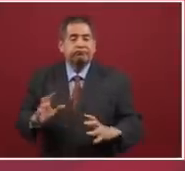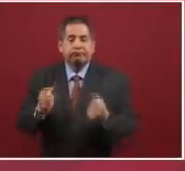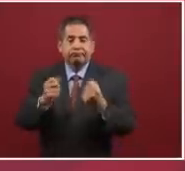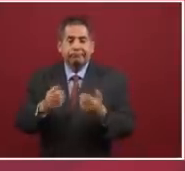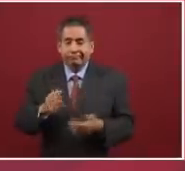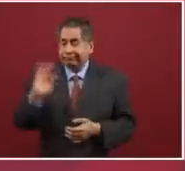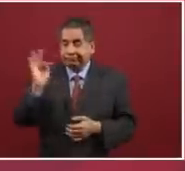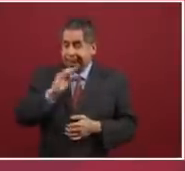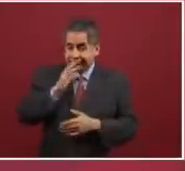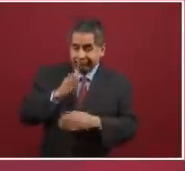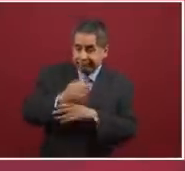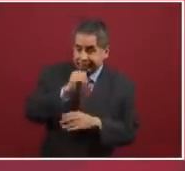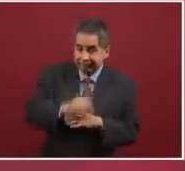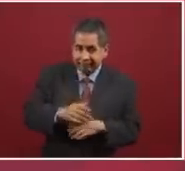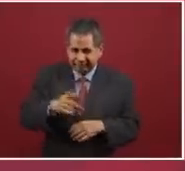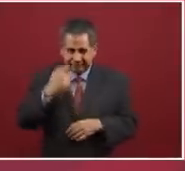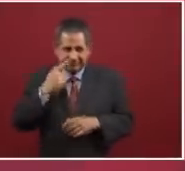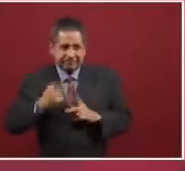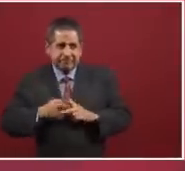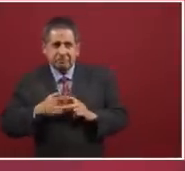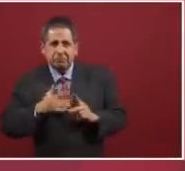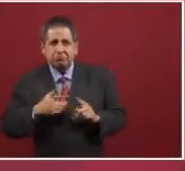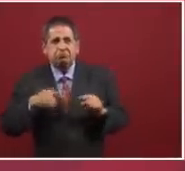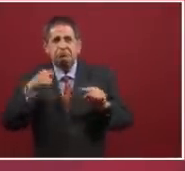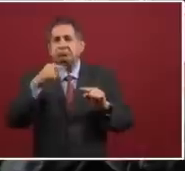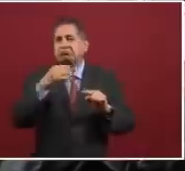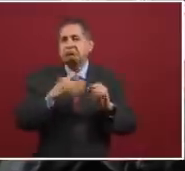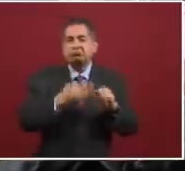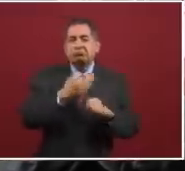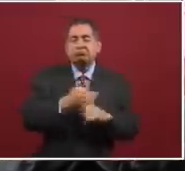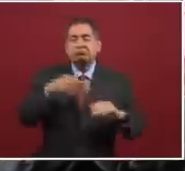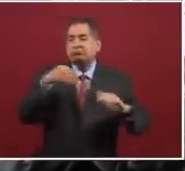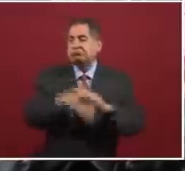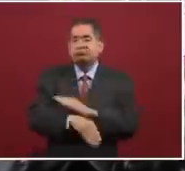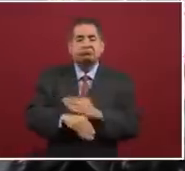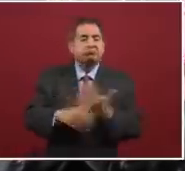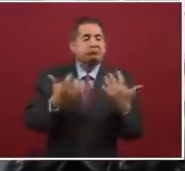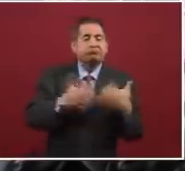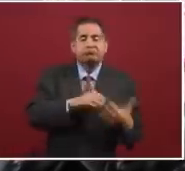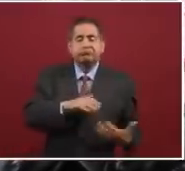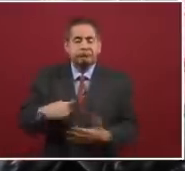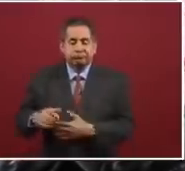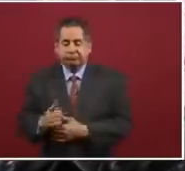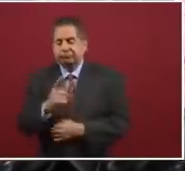estaríamos, de acuerdo a la tendencia, con una producción de